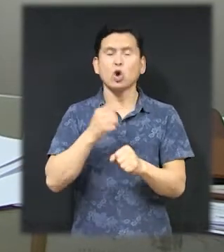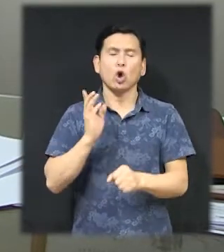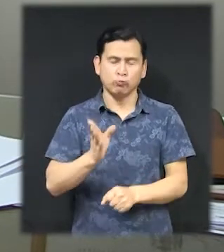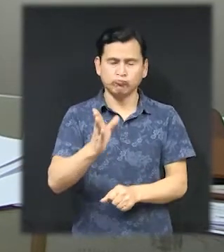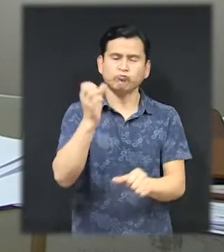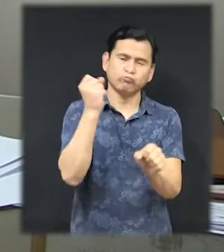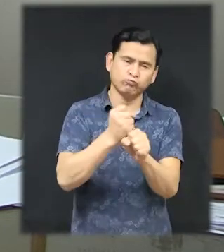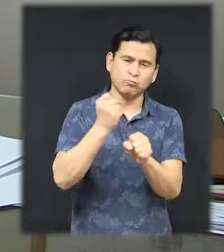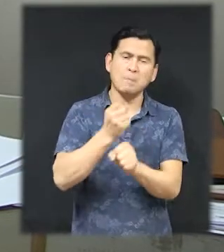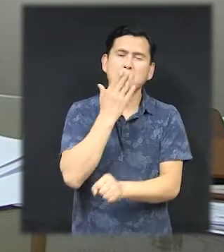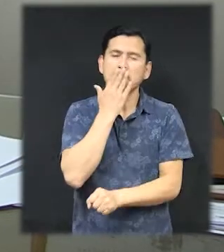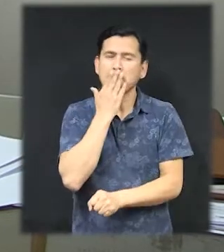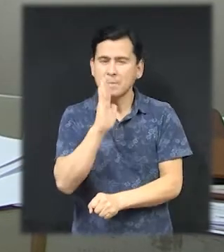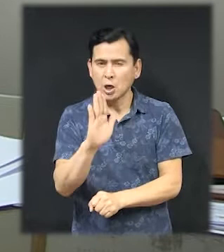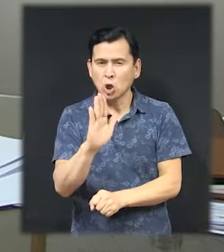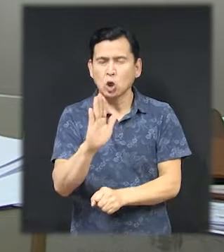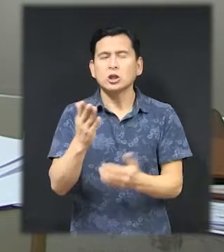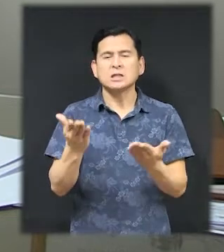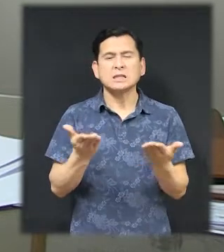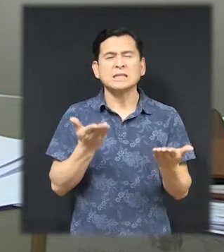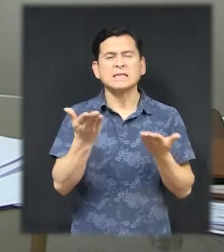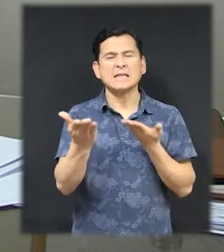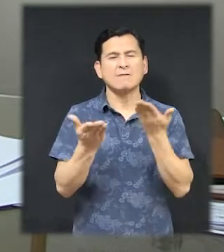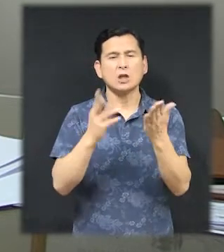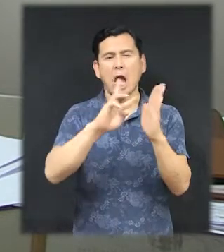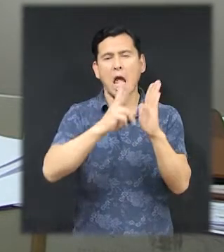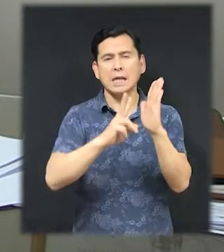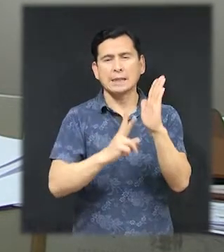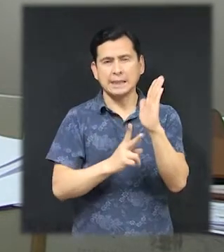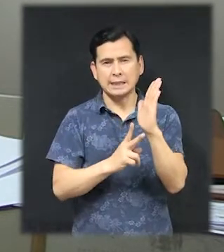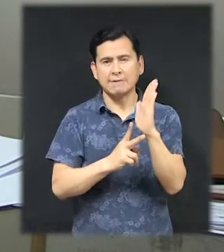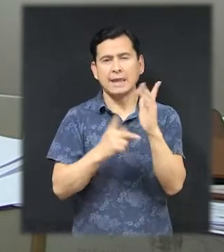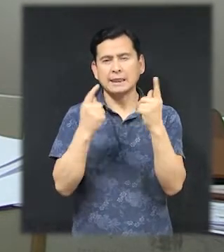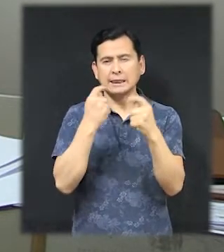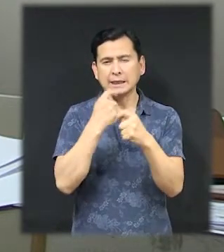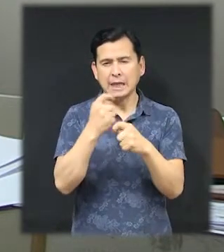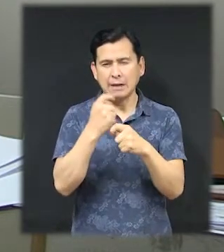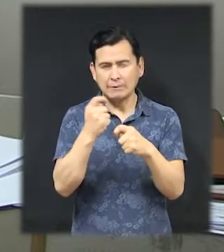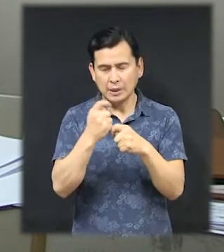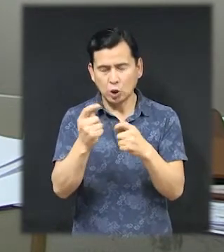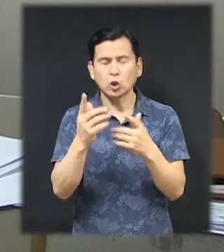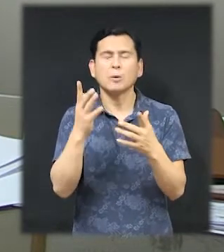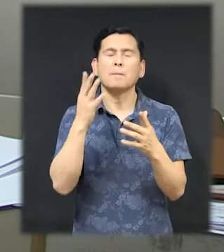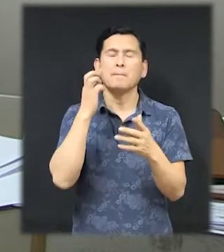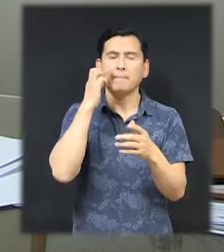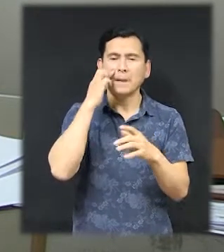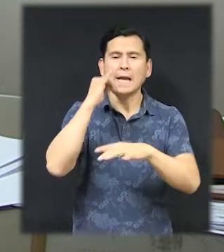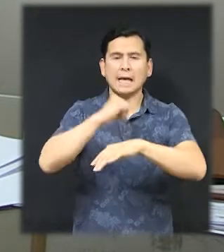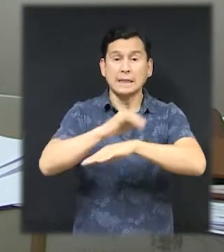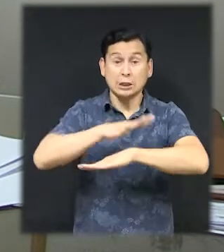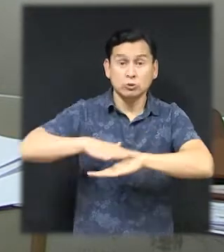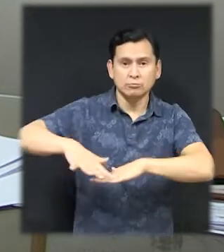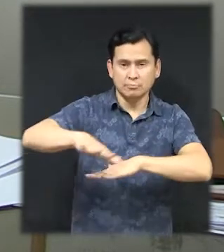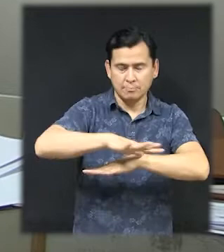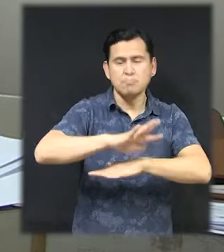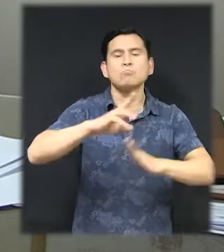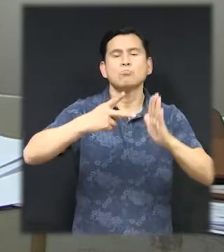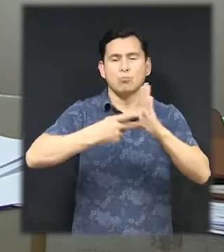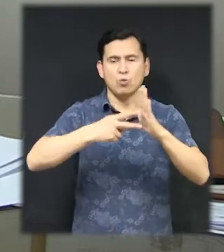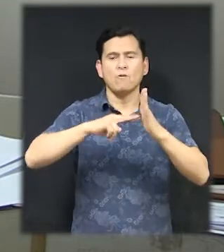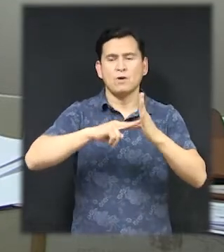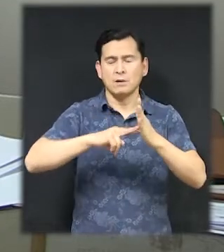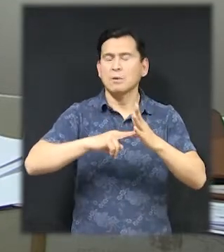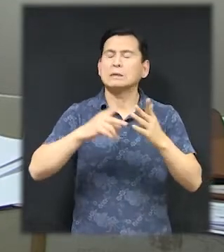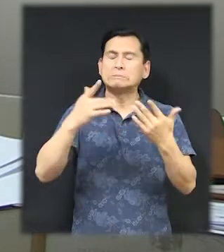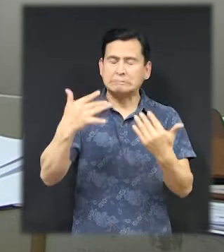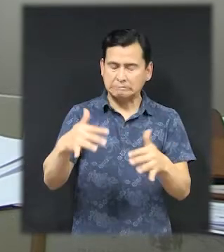alternativas terapéuticas en la región de Aysén para este problema de salud que sin duda cada vez está demandando más